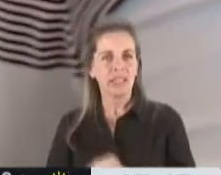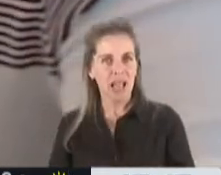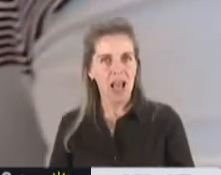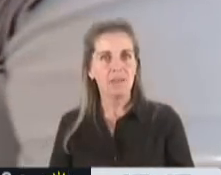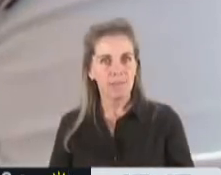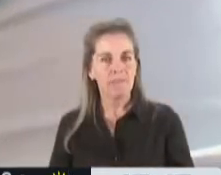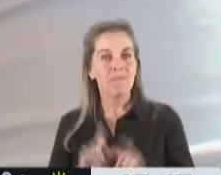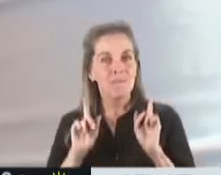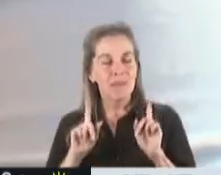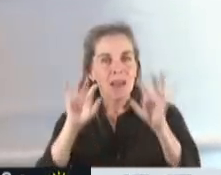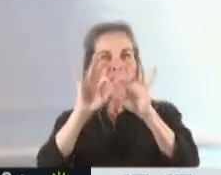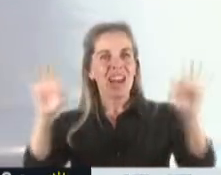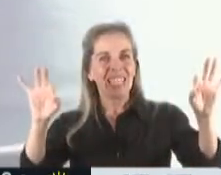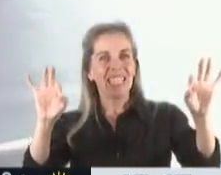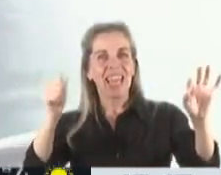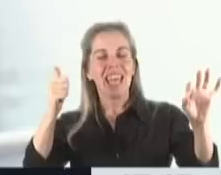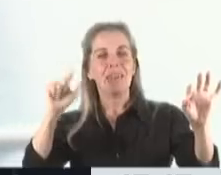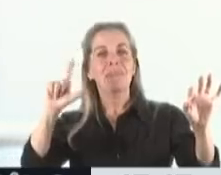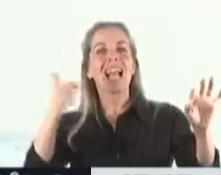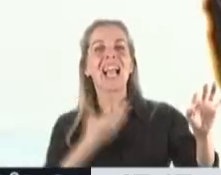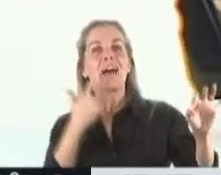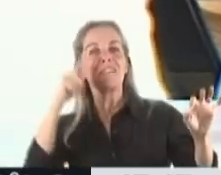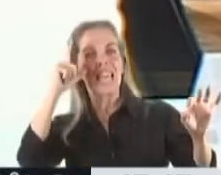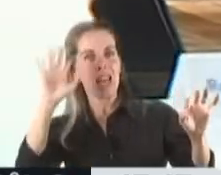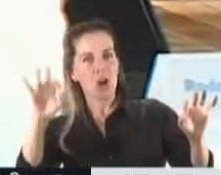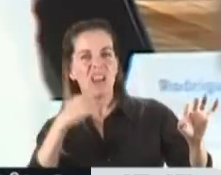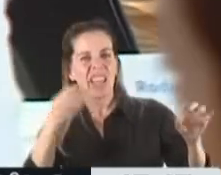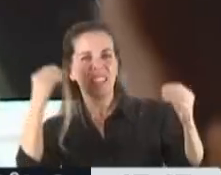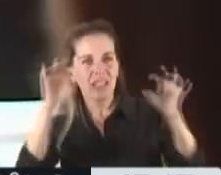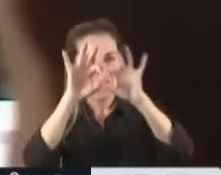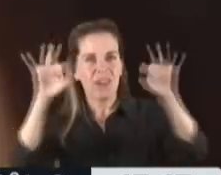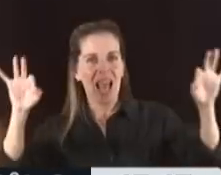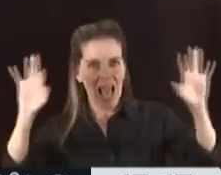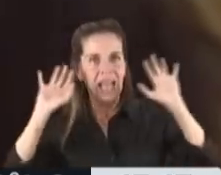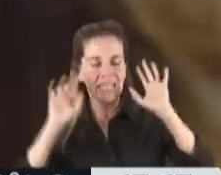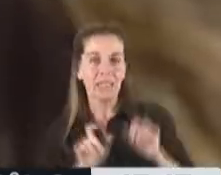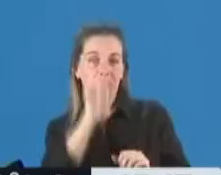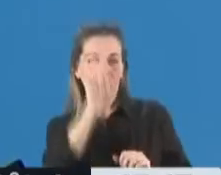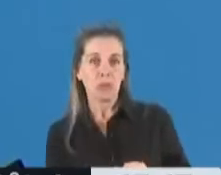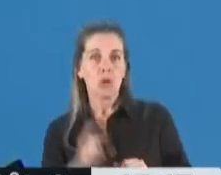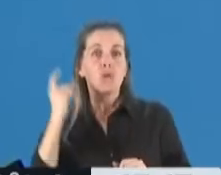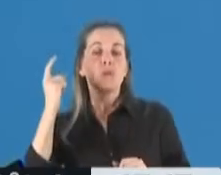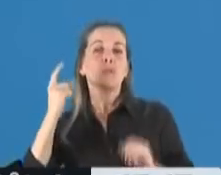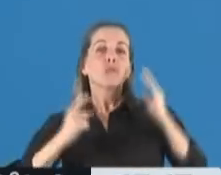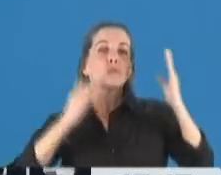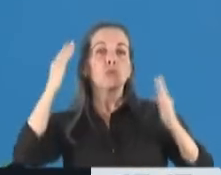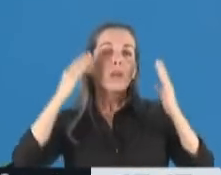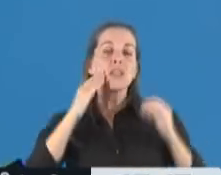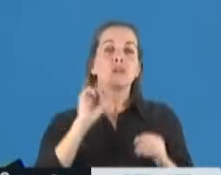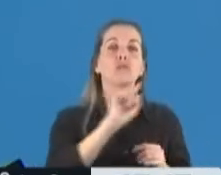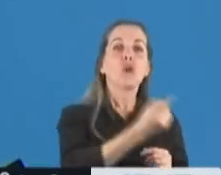La frase de Antonio era una frase que decía, quien solo sueña, sueña solo.